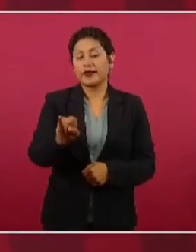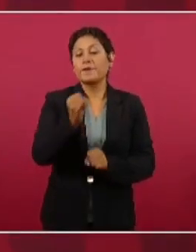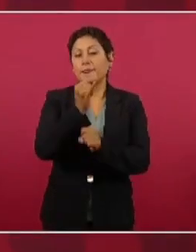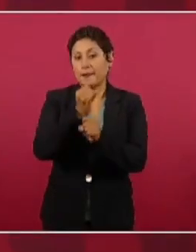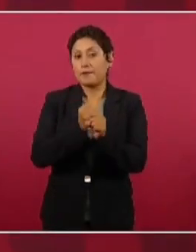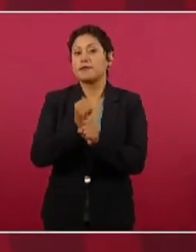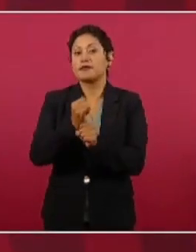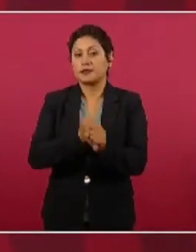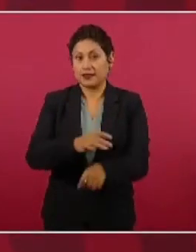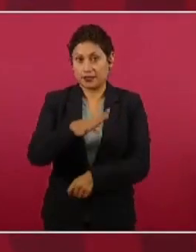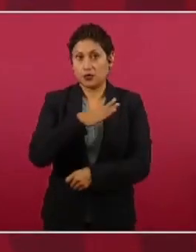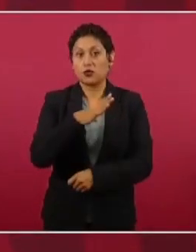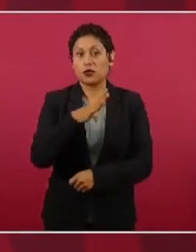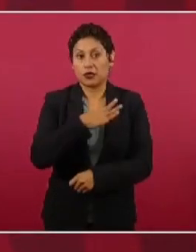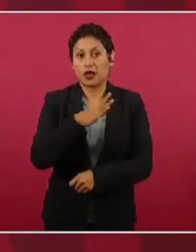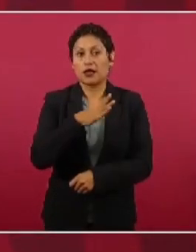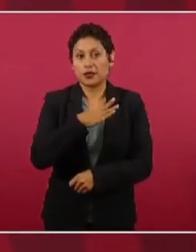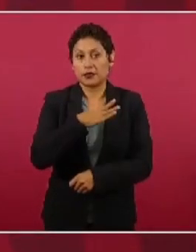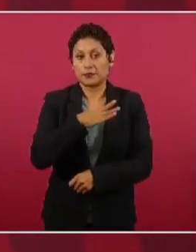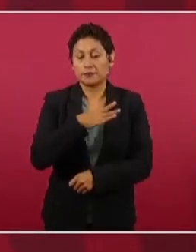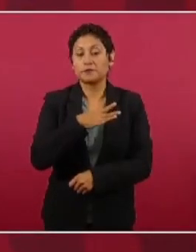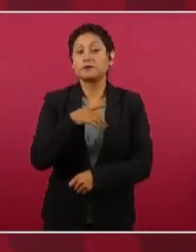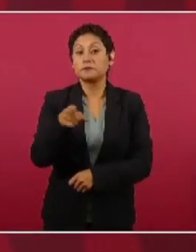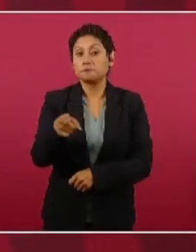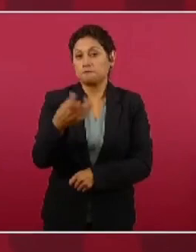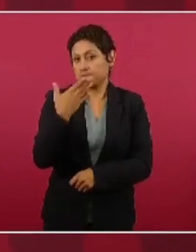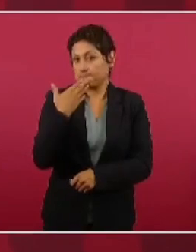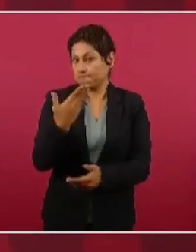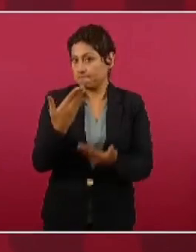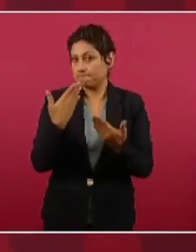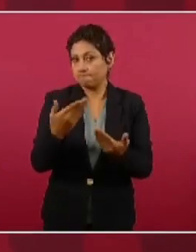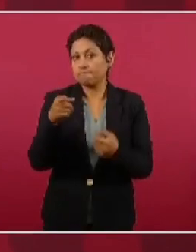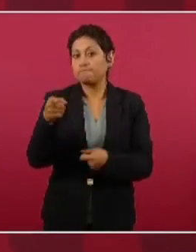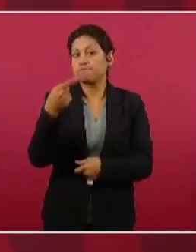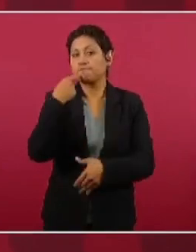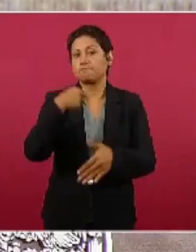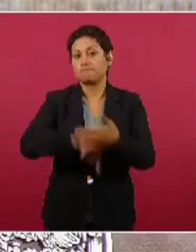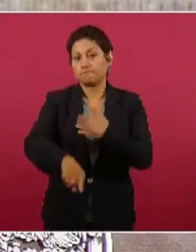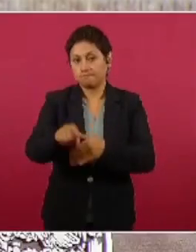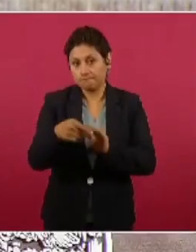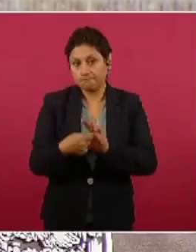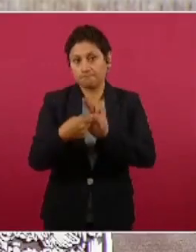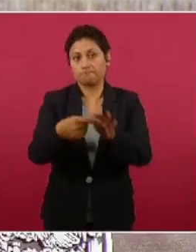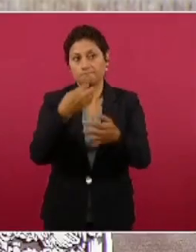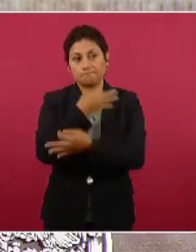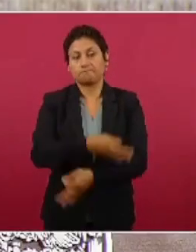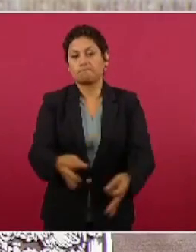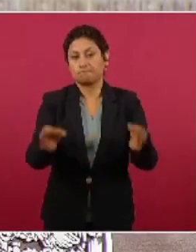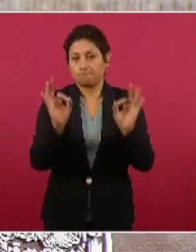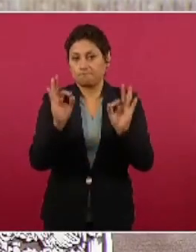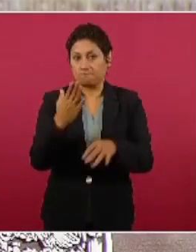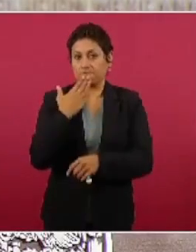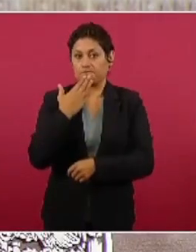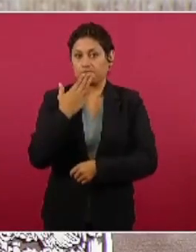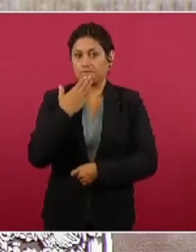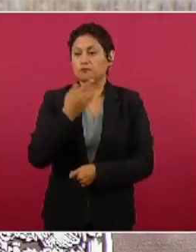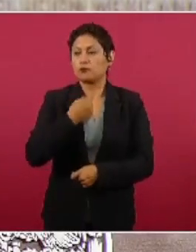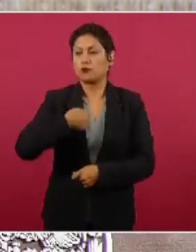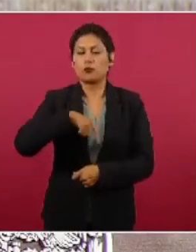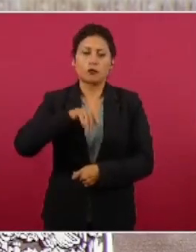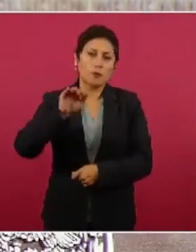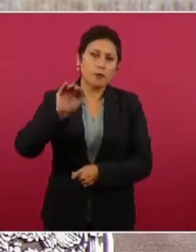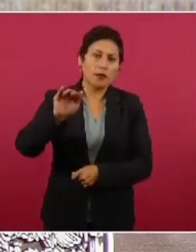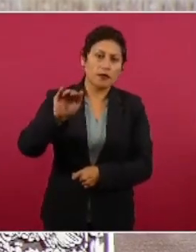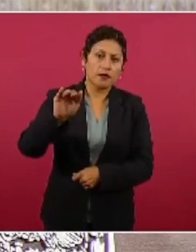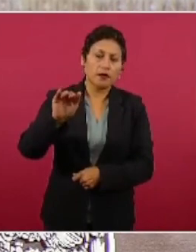investigación. Qué bueno que das a conocer esta denuncia. Vamos a pedirle a